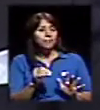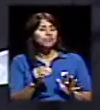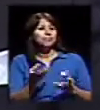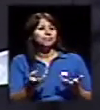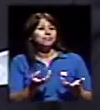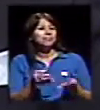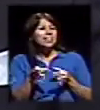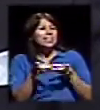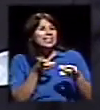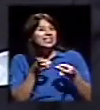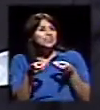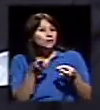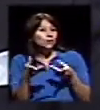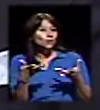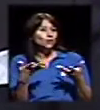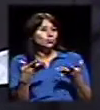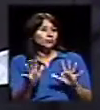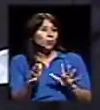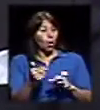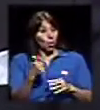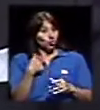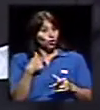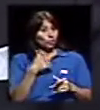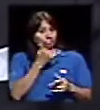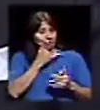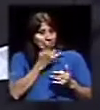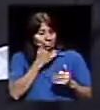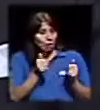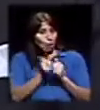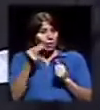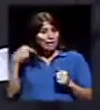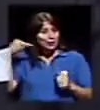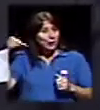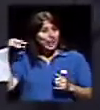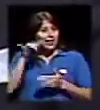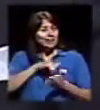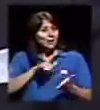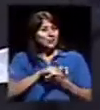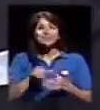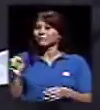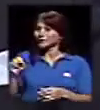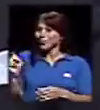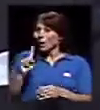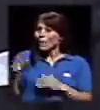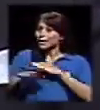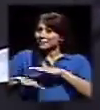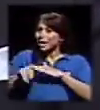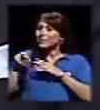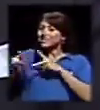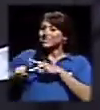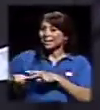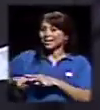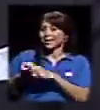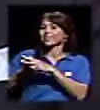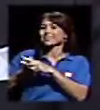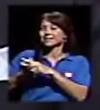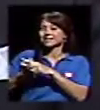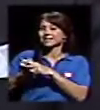¿cuántas injusticias le dice la historia de San José? No, básicamente ese es el génesis,